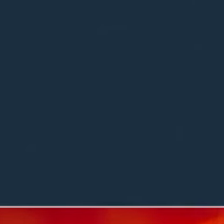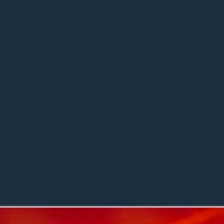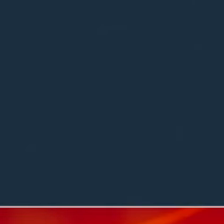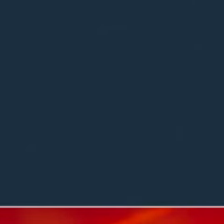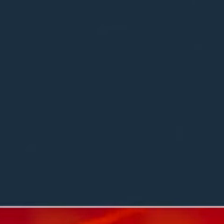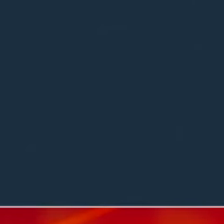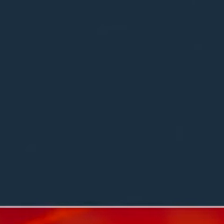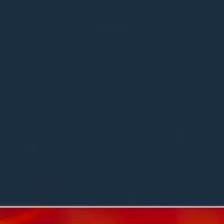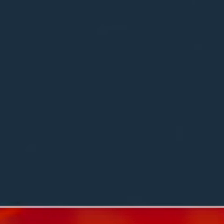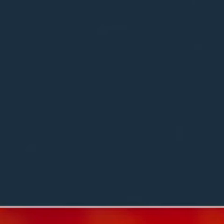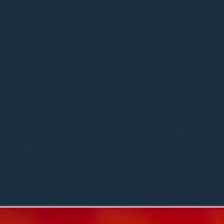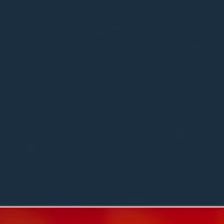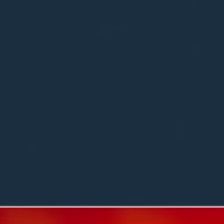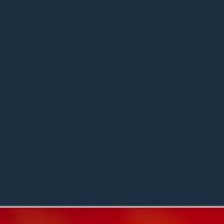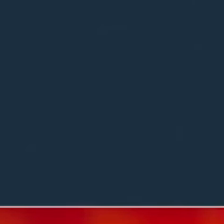tiempo